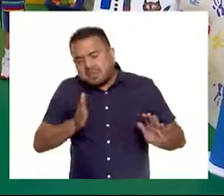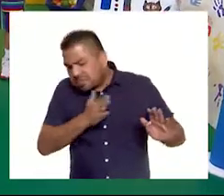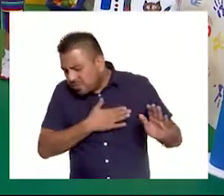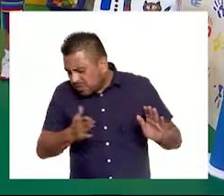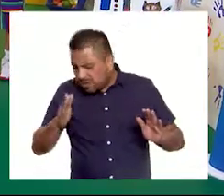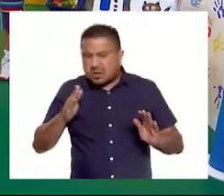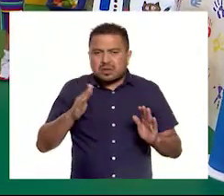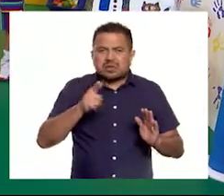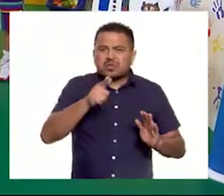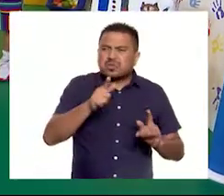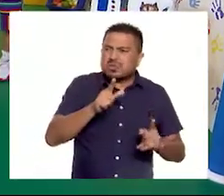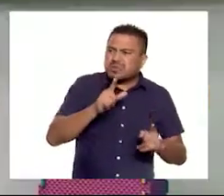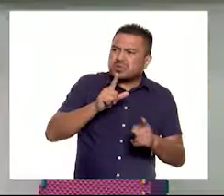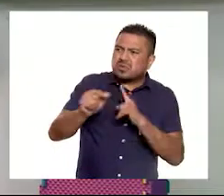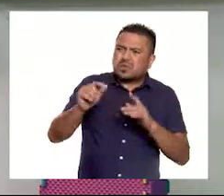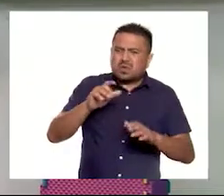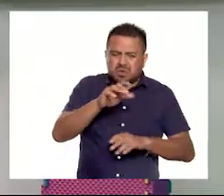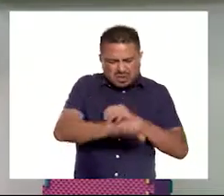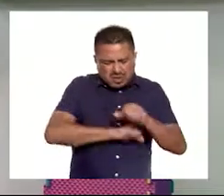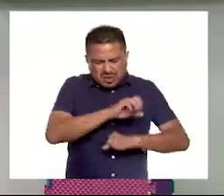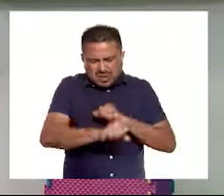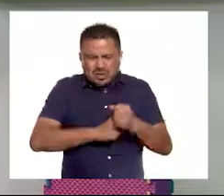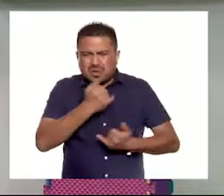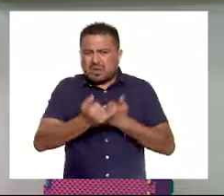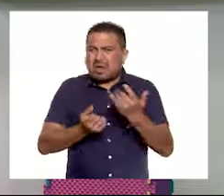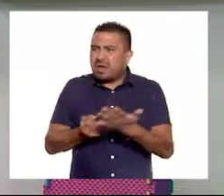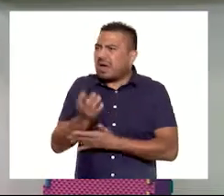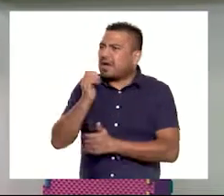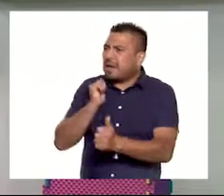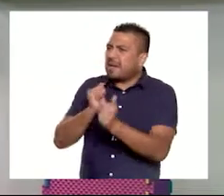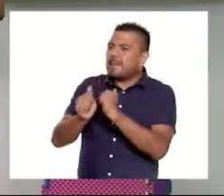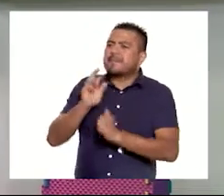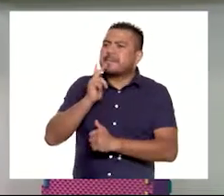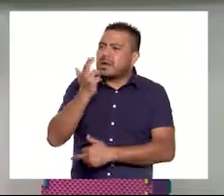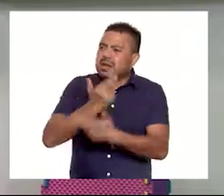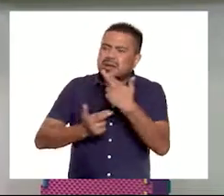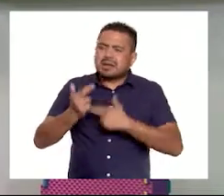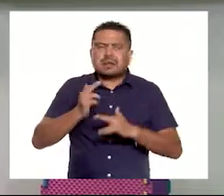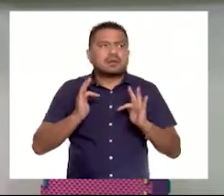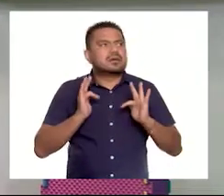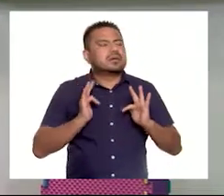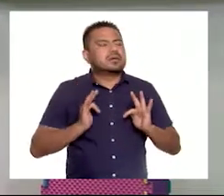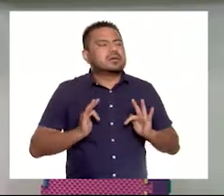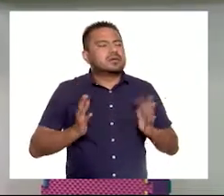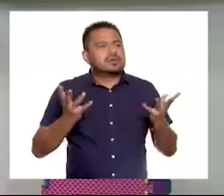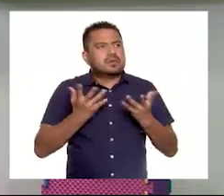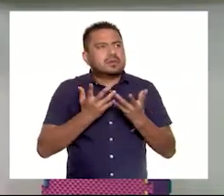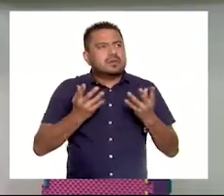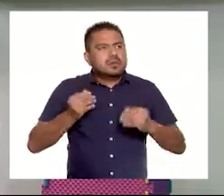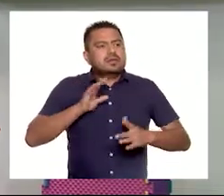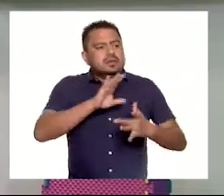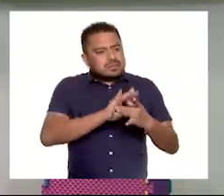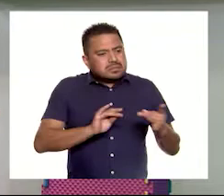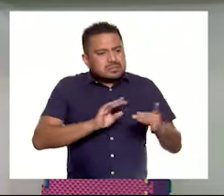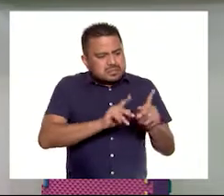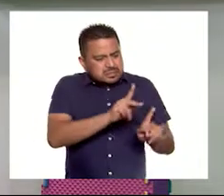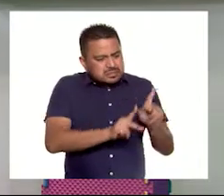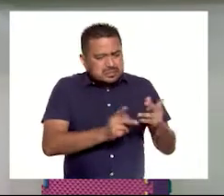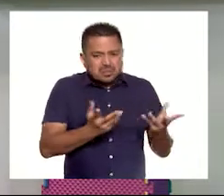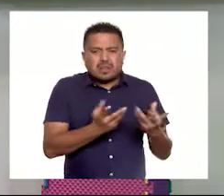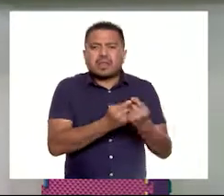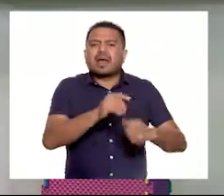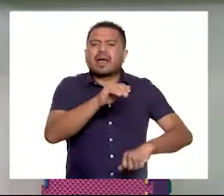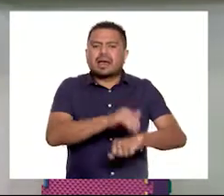creo que en lugar de irse con todos los juguetes y salir corriendo, sería mejor regresar a la calma y decirles, platicar con